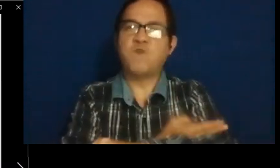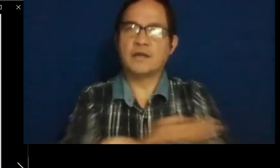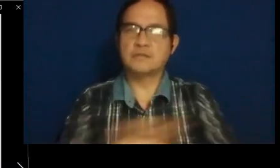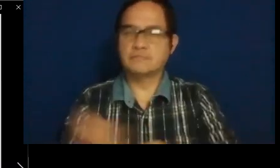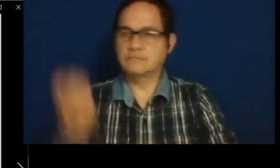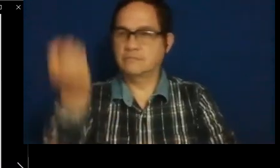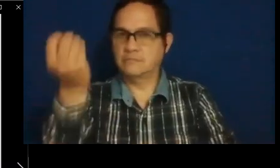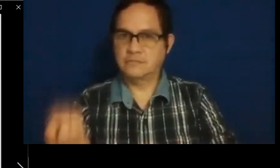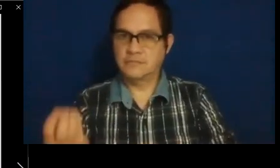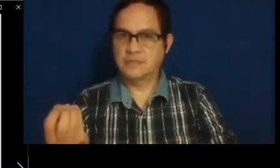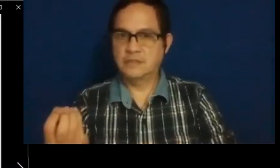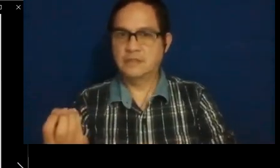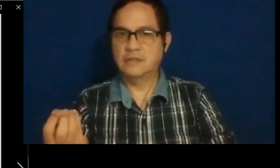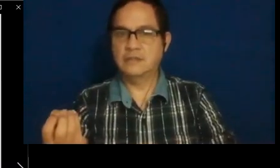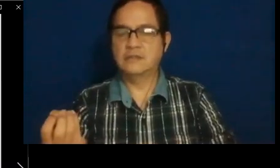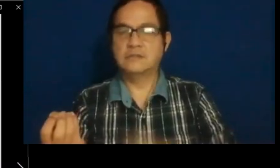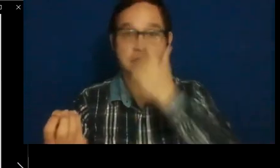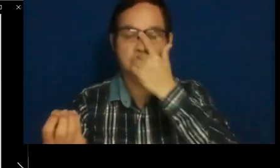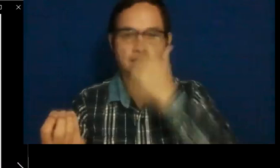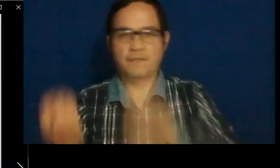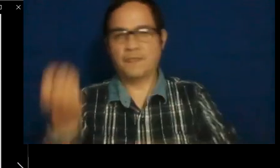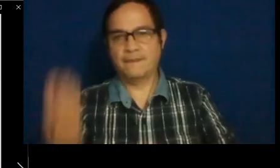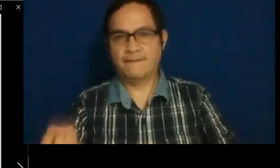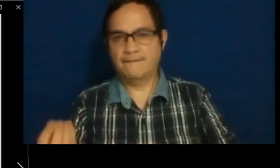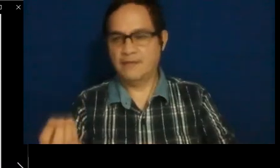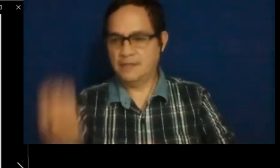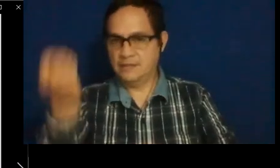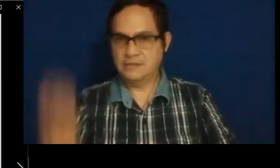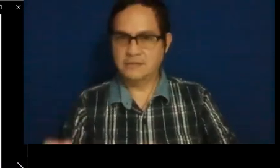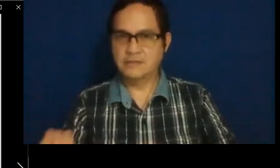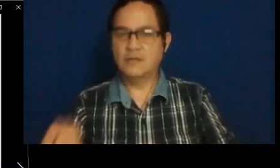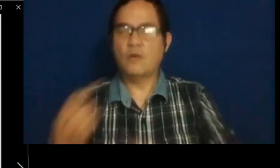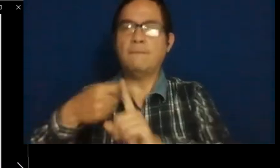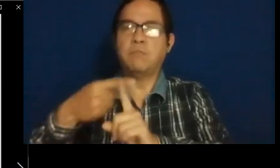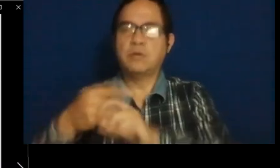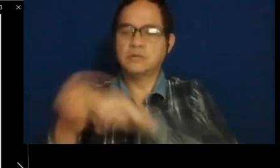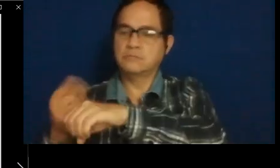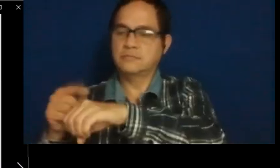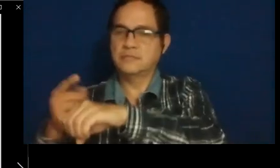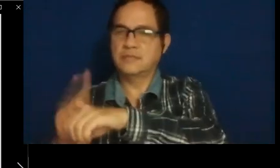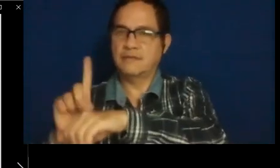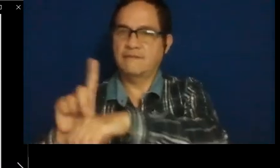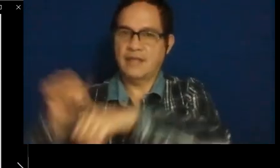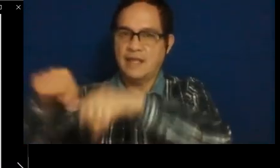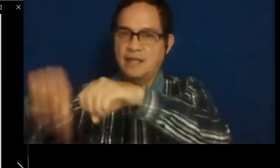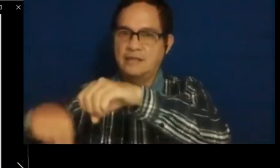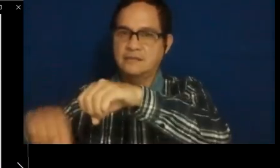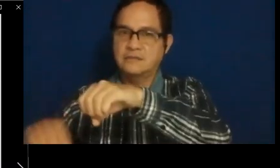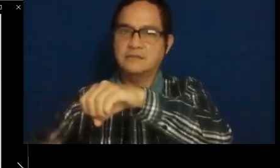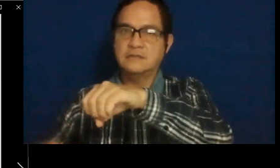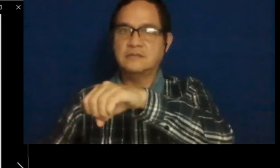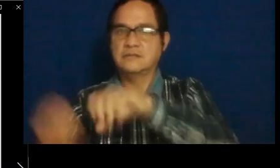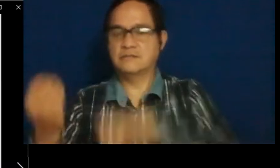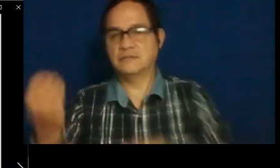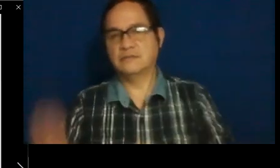del desplazamiento. Si la masa 2 se está moviendo hacia abajo, pues la que voy a tomar como positiva es la fuerza que apunta hacia abajo, por eso la coloco